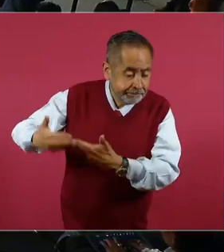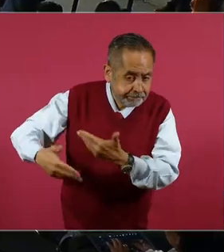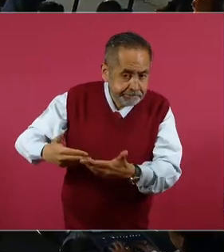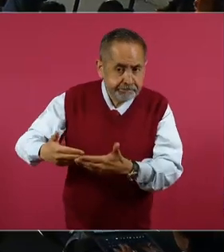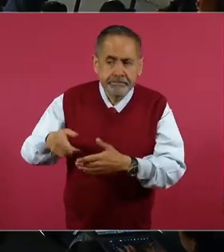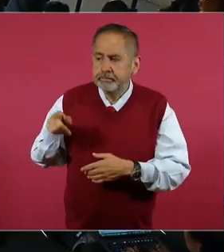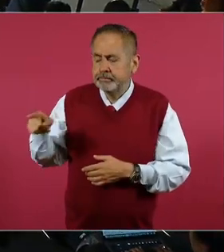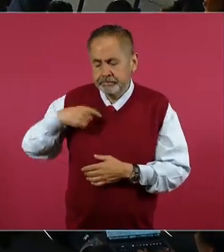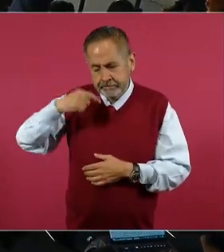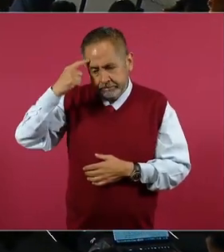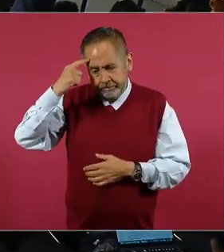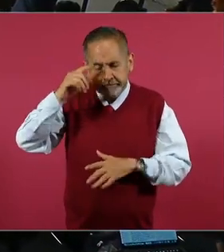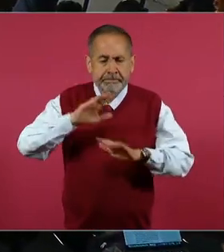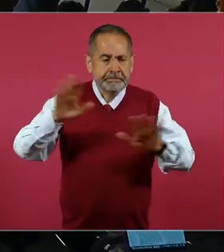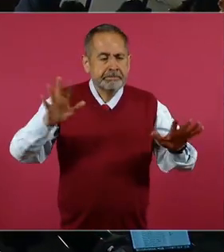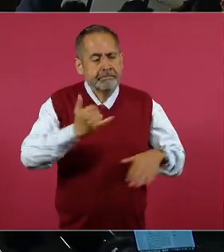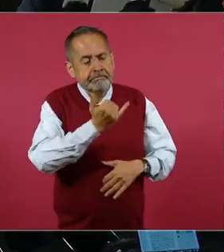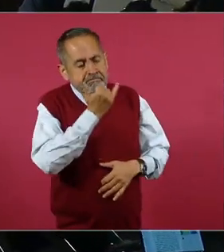represiones.